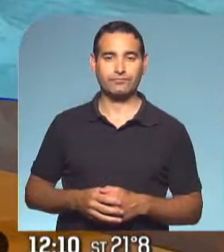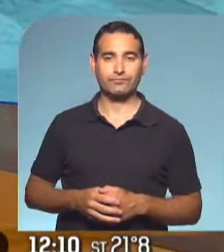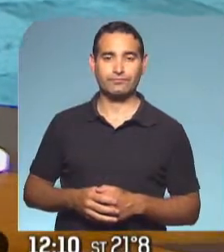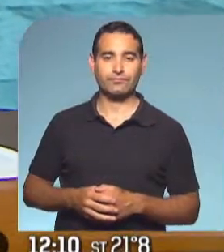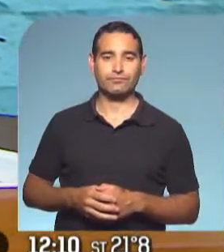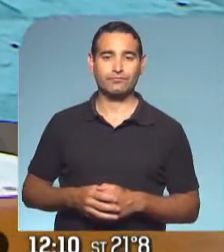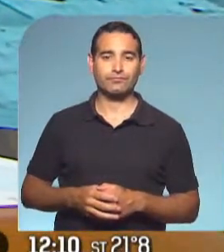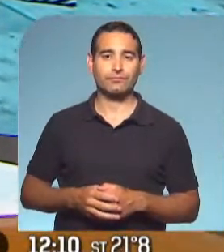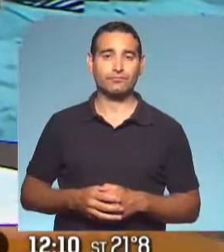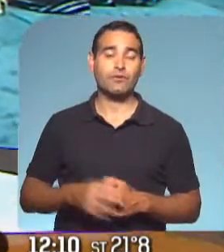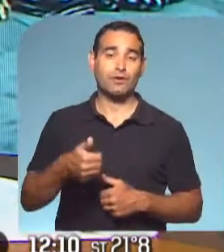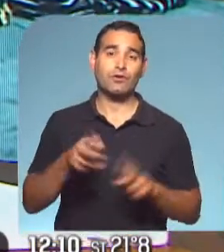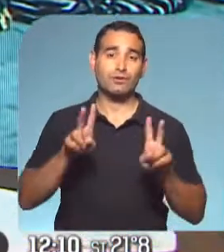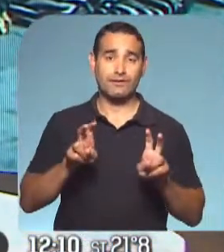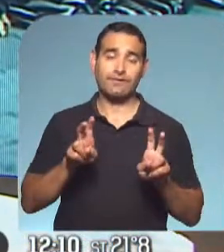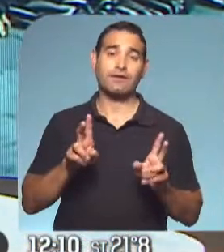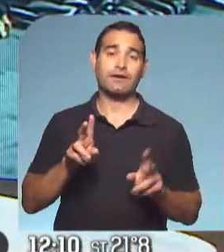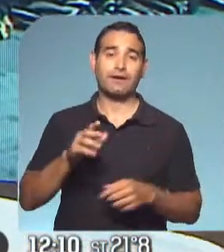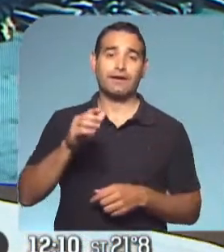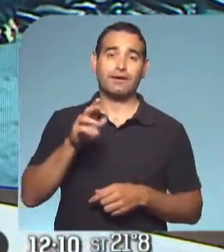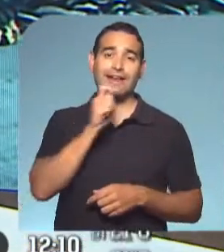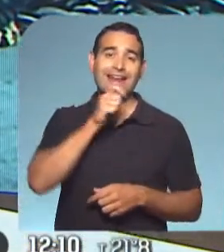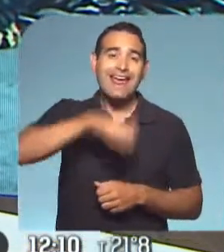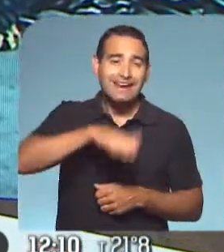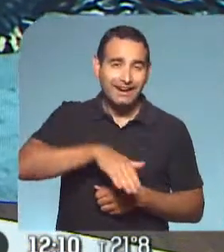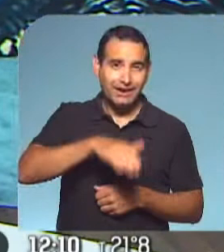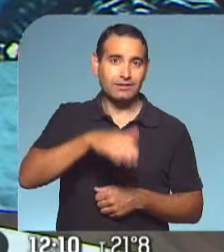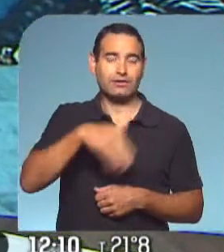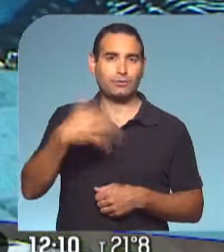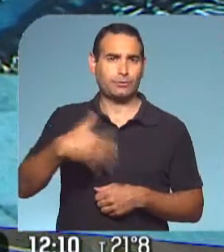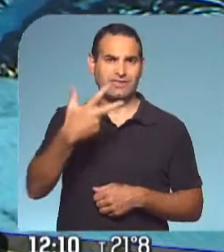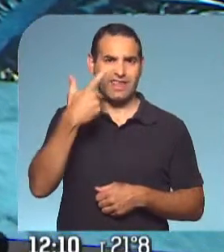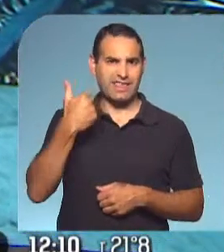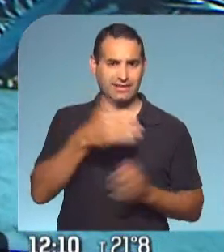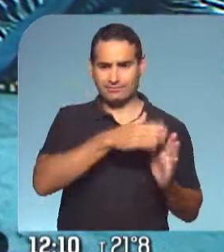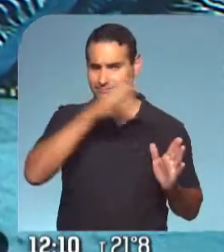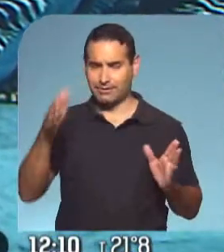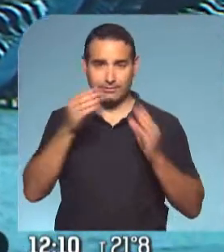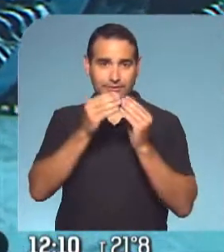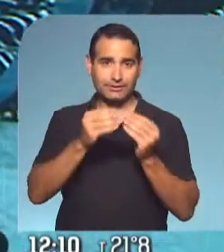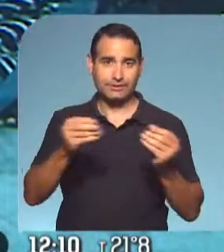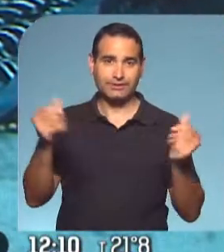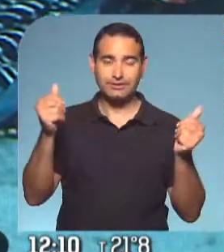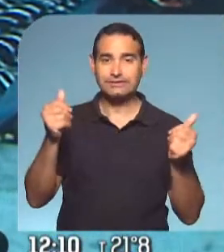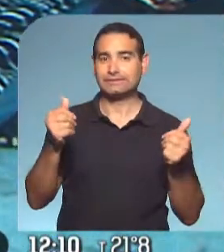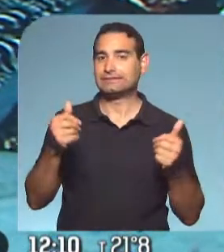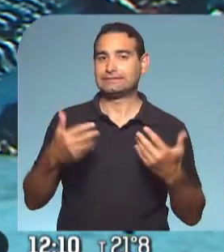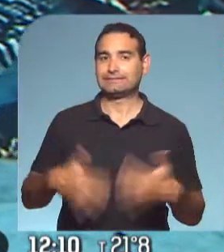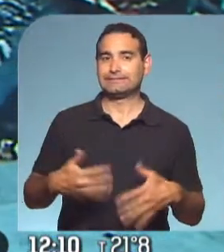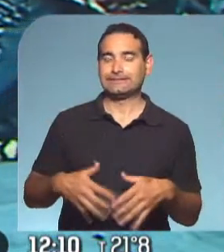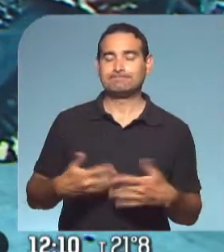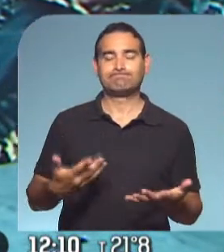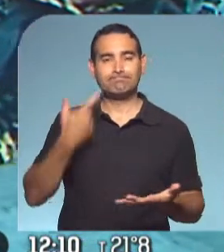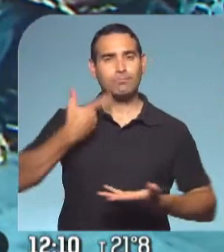Y nuevamente nos encargamos del caso M, ¿no? Que nos desveló durante 3 días, durante toda esta semana, que puso en